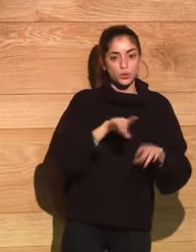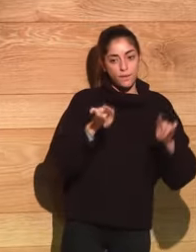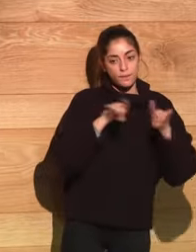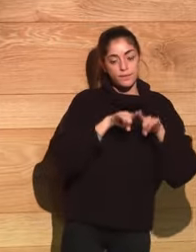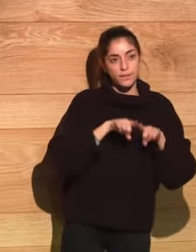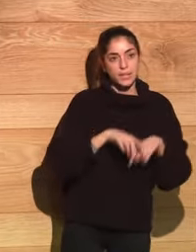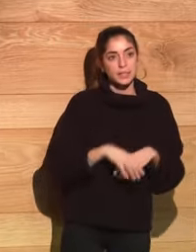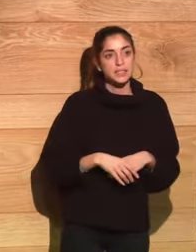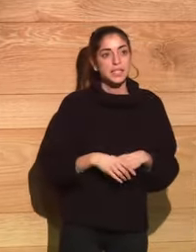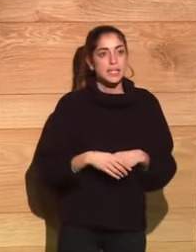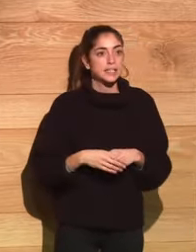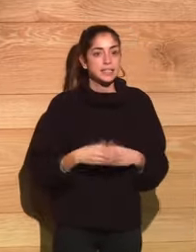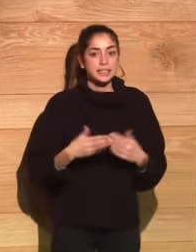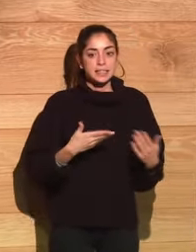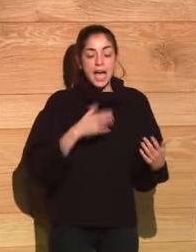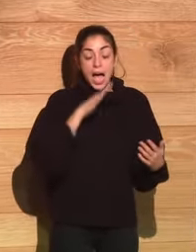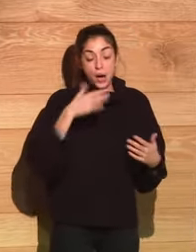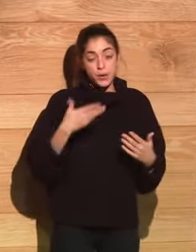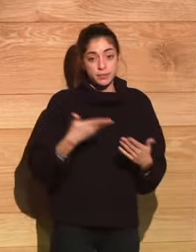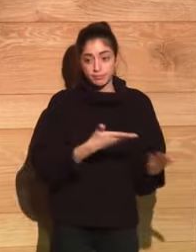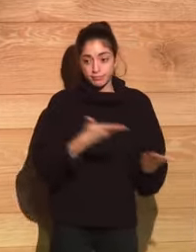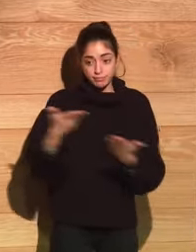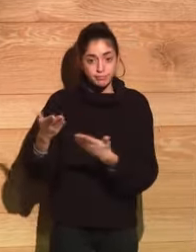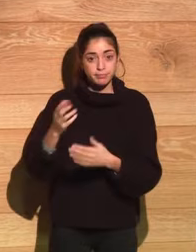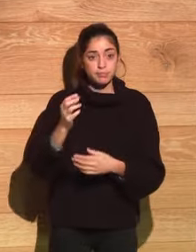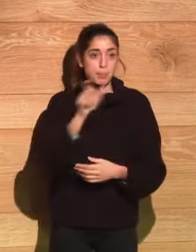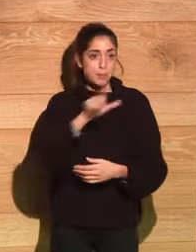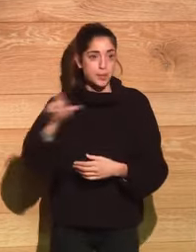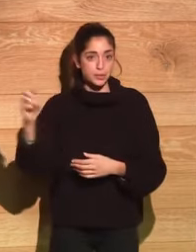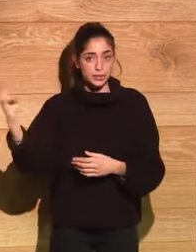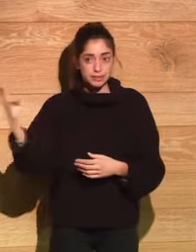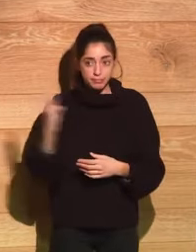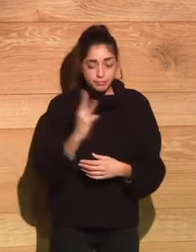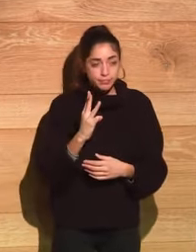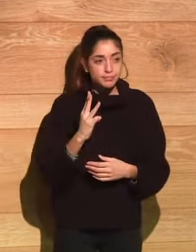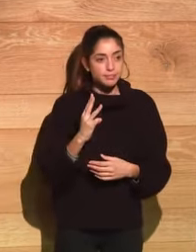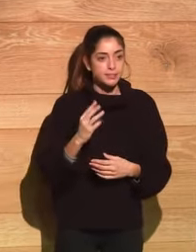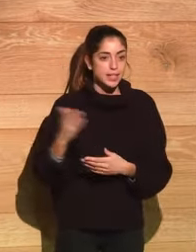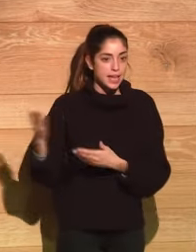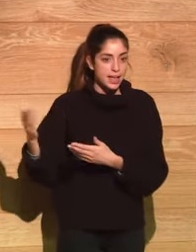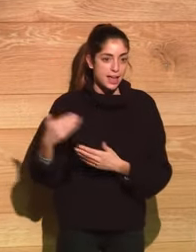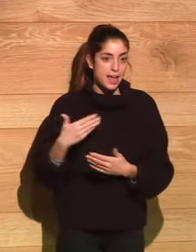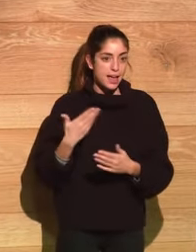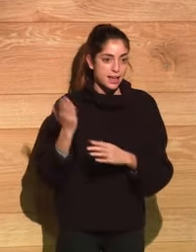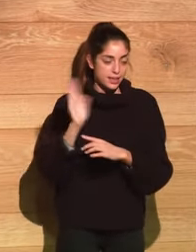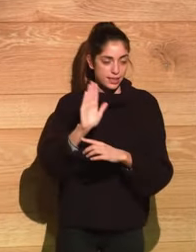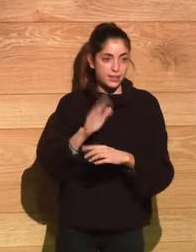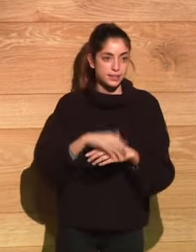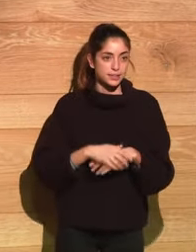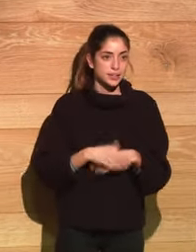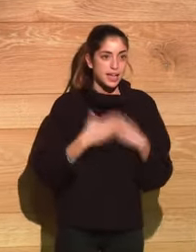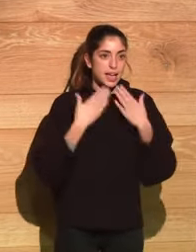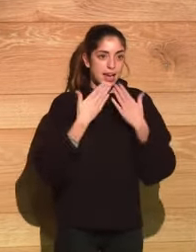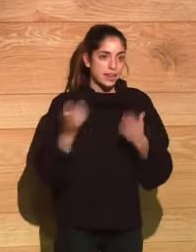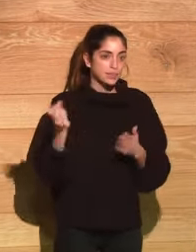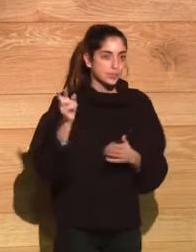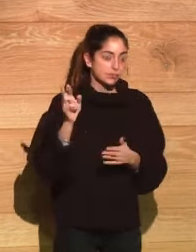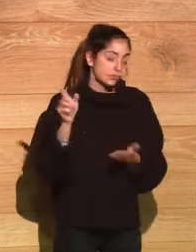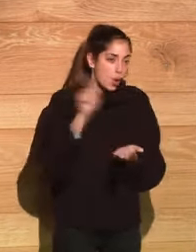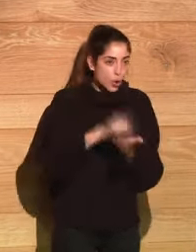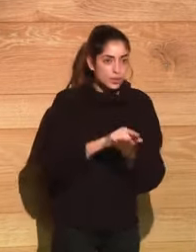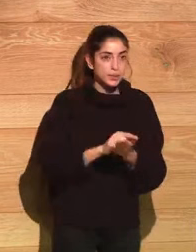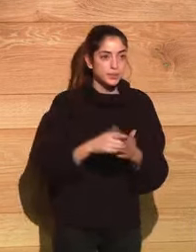sin más, Alejandro, Mirentxu y Luna, pues adelante, y muchísimas gracias de nuevo.